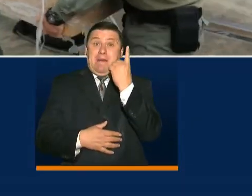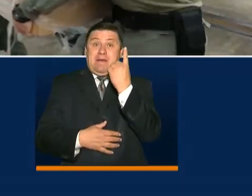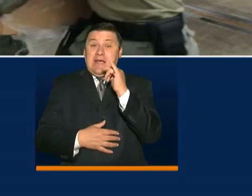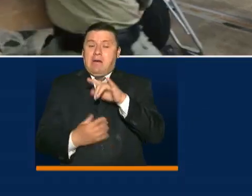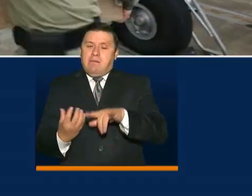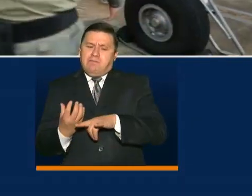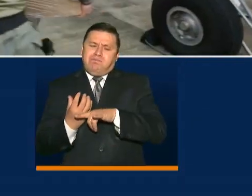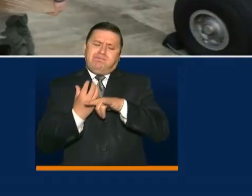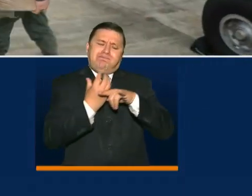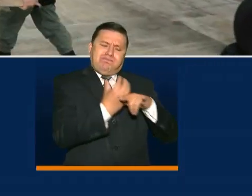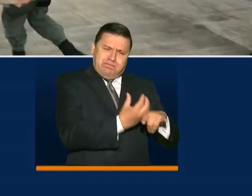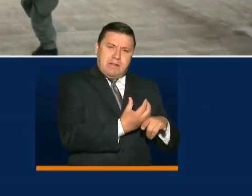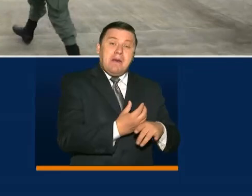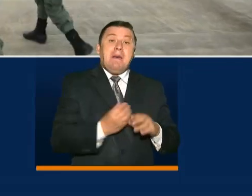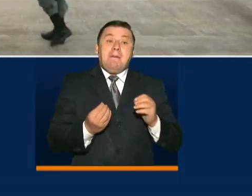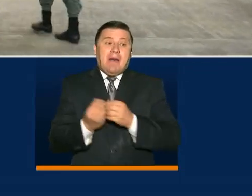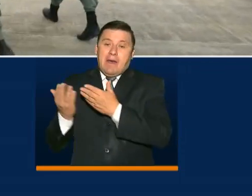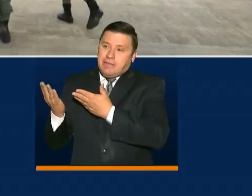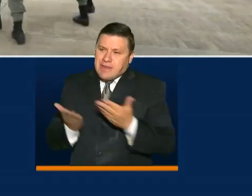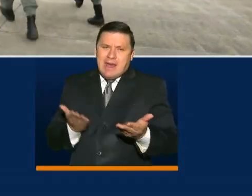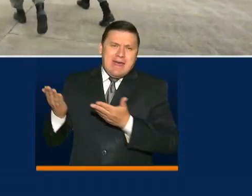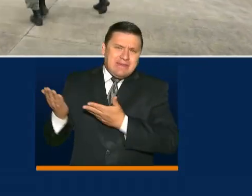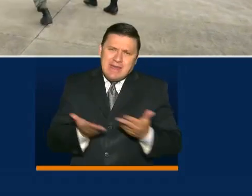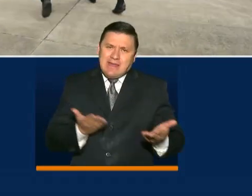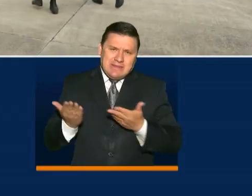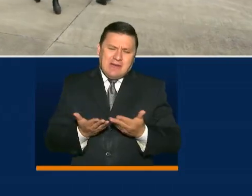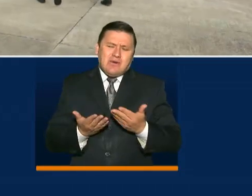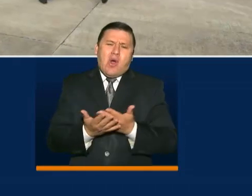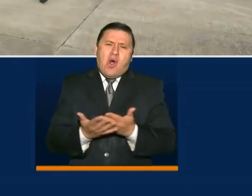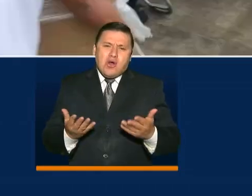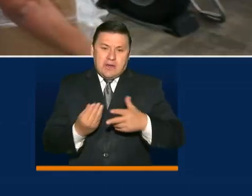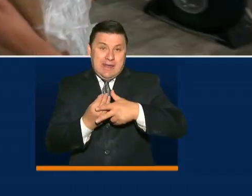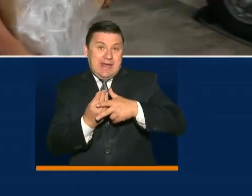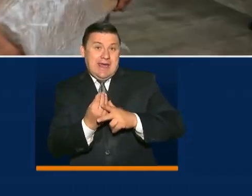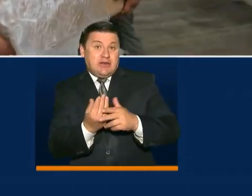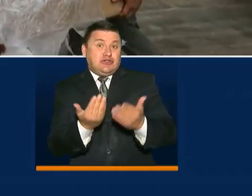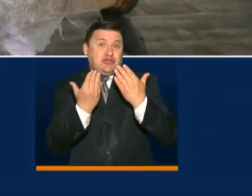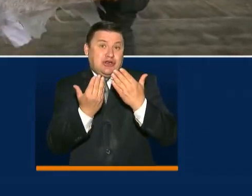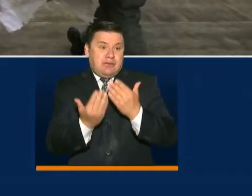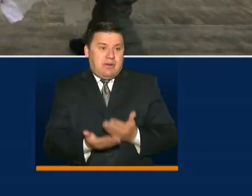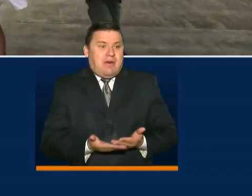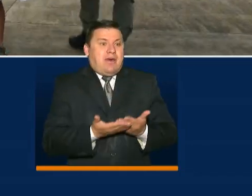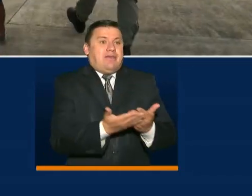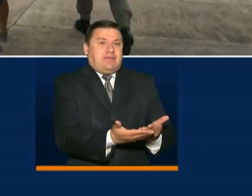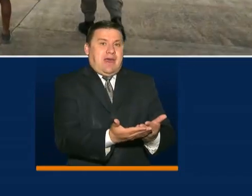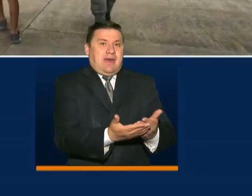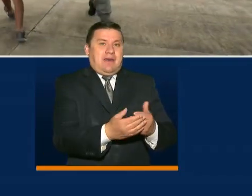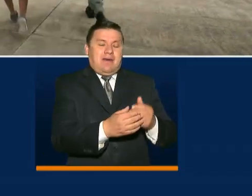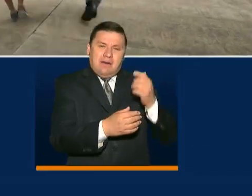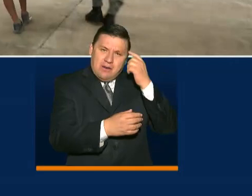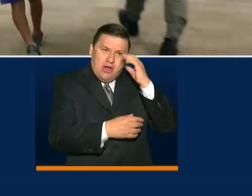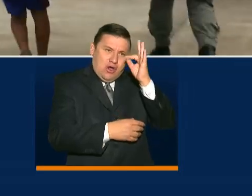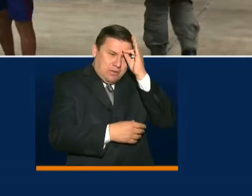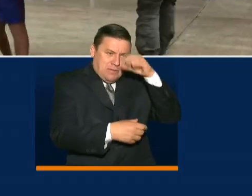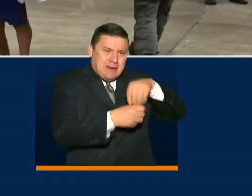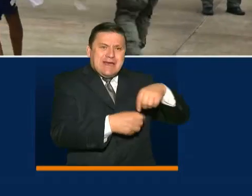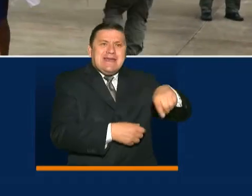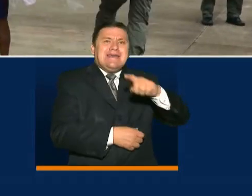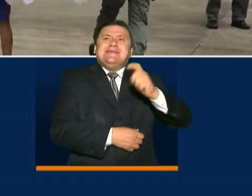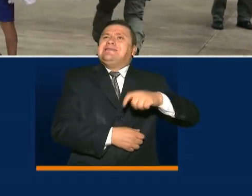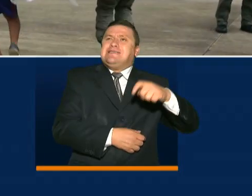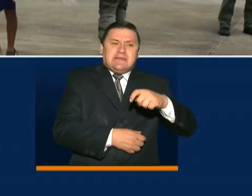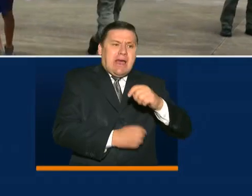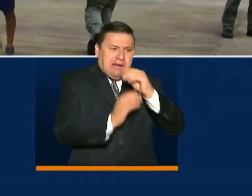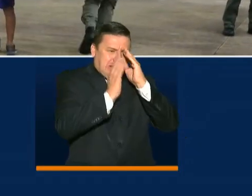contingente, seguimos trasladando ese tipo de herramientas e implementos a las regiones y las regiones que más lo